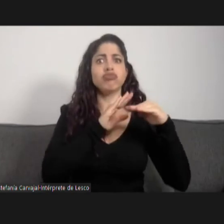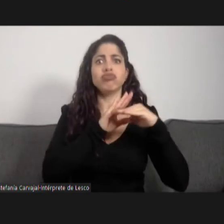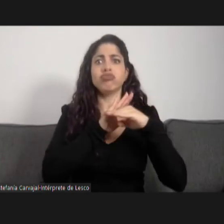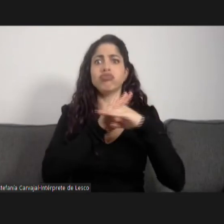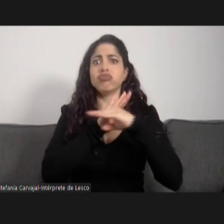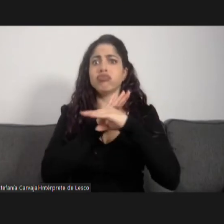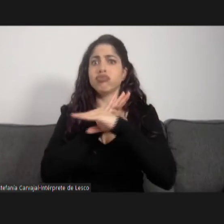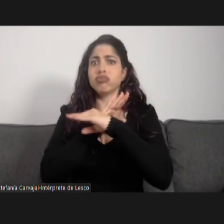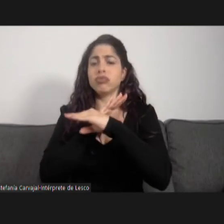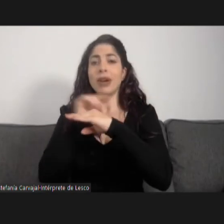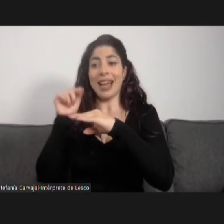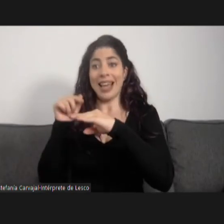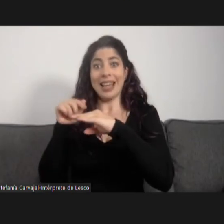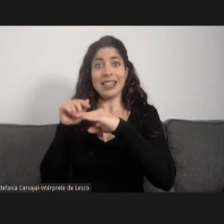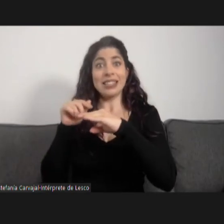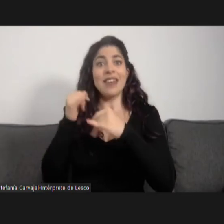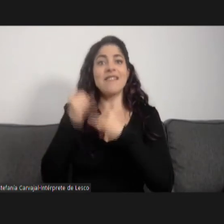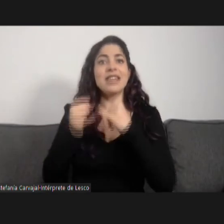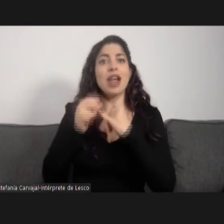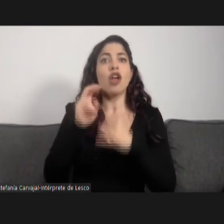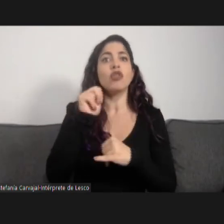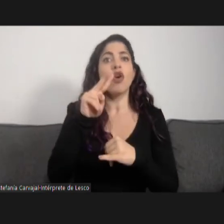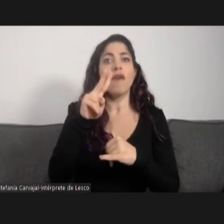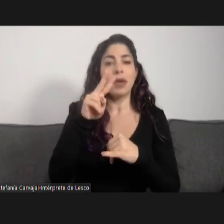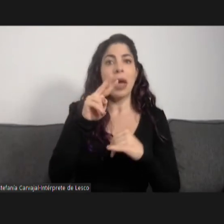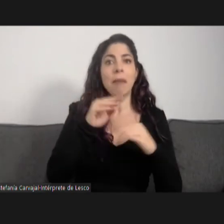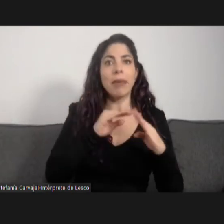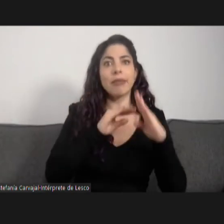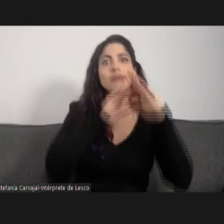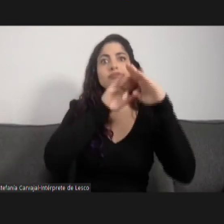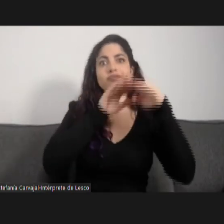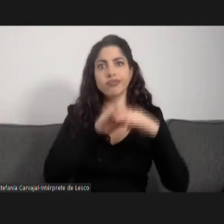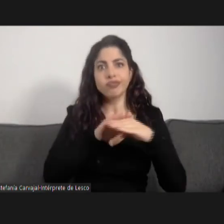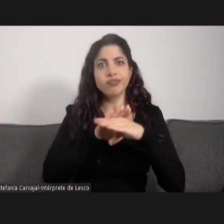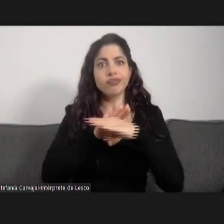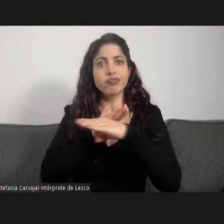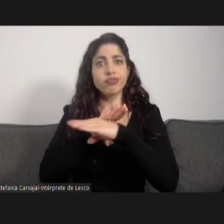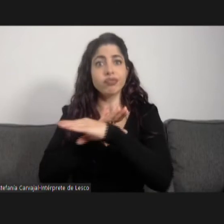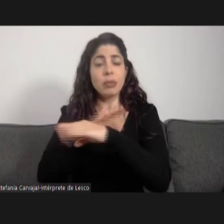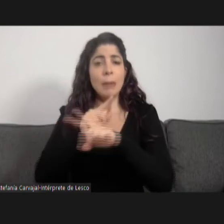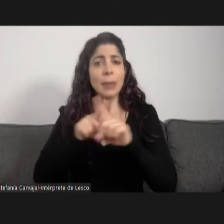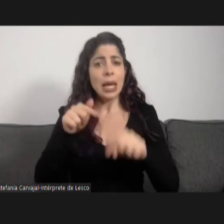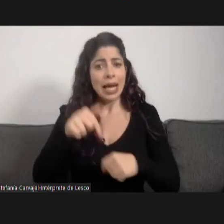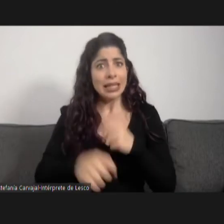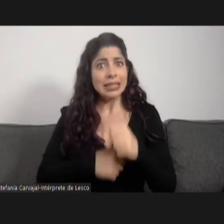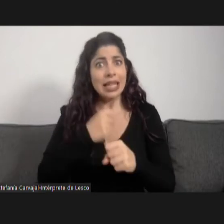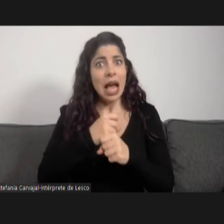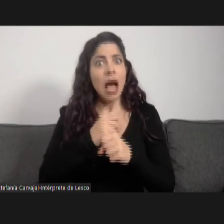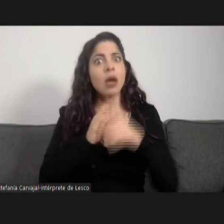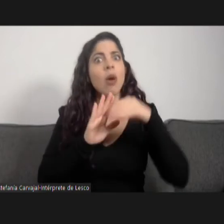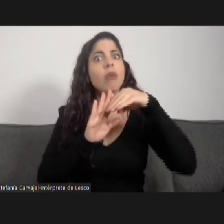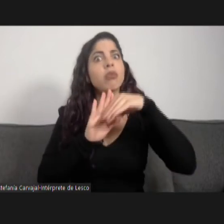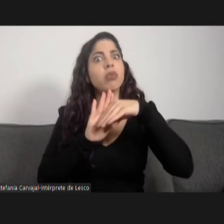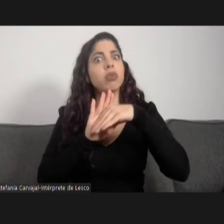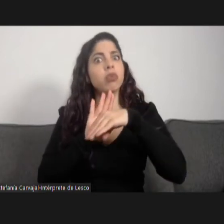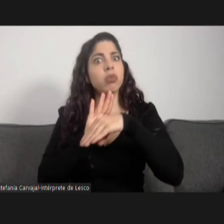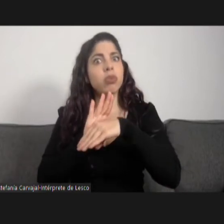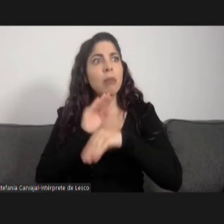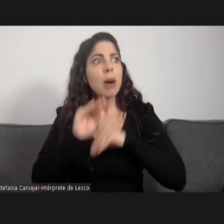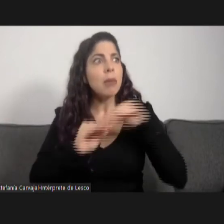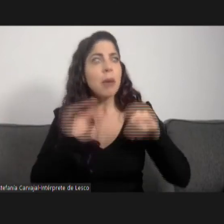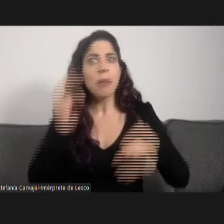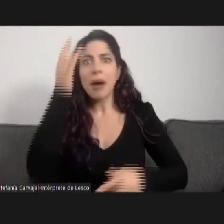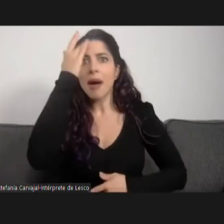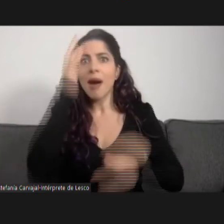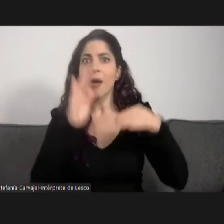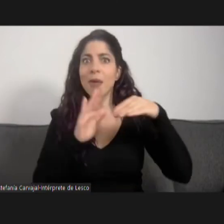aplanar esa curva a finales de noviembre. Iniciamos este año bajando la cantidad de contagios. Tenemos